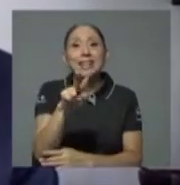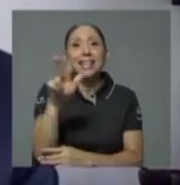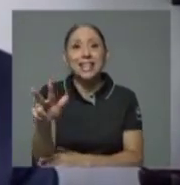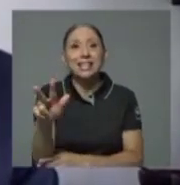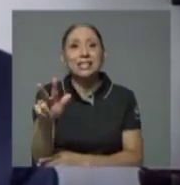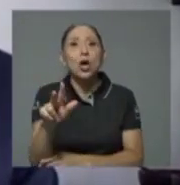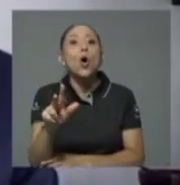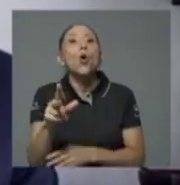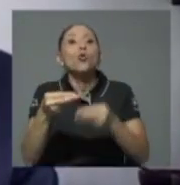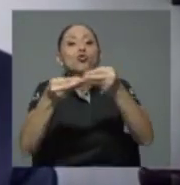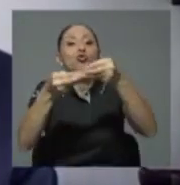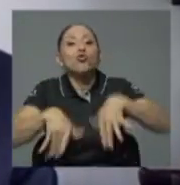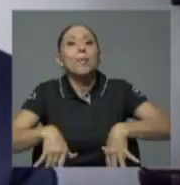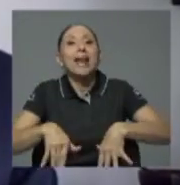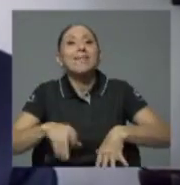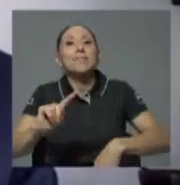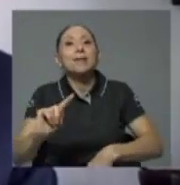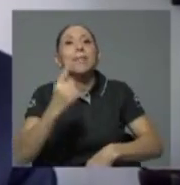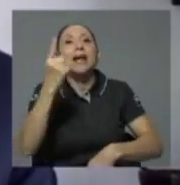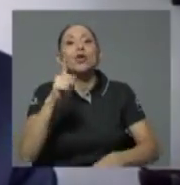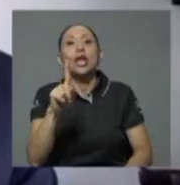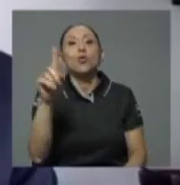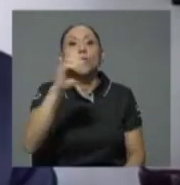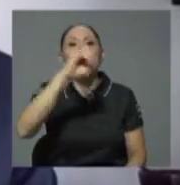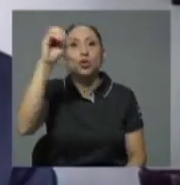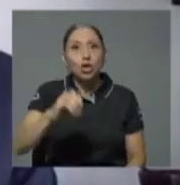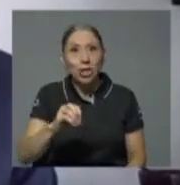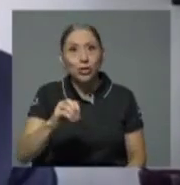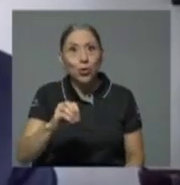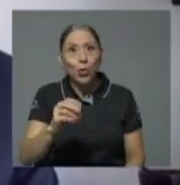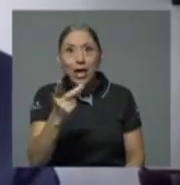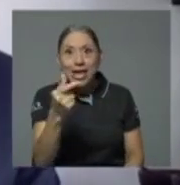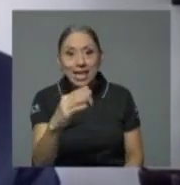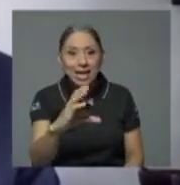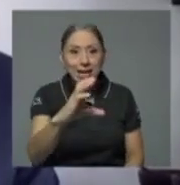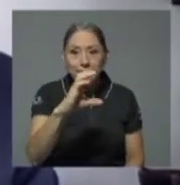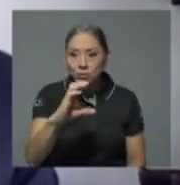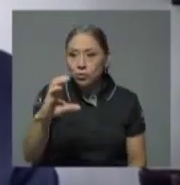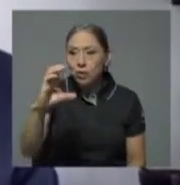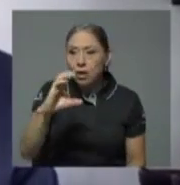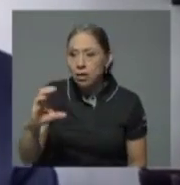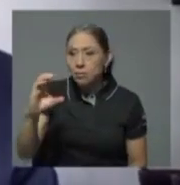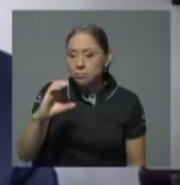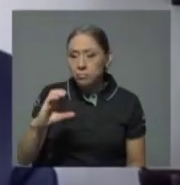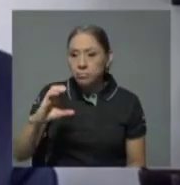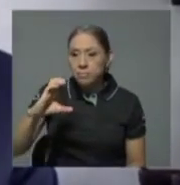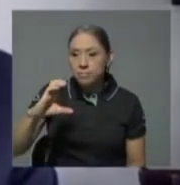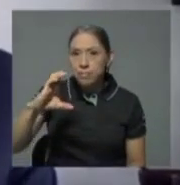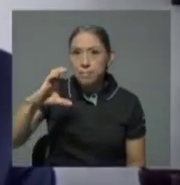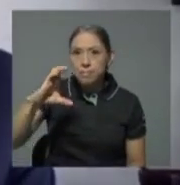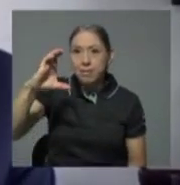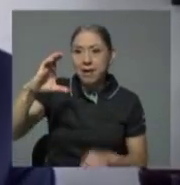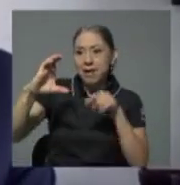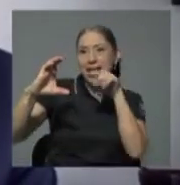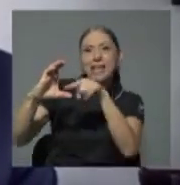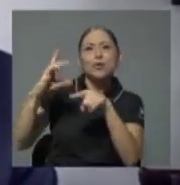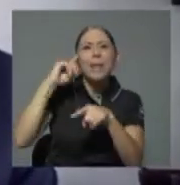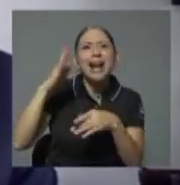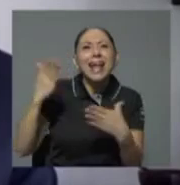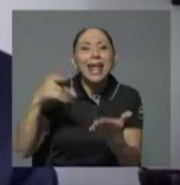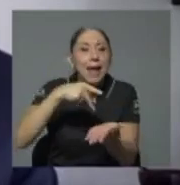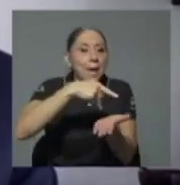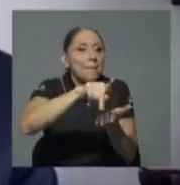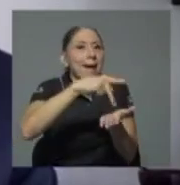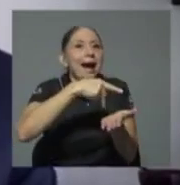1%, que nos empiece a dar un exceso de ingresos para dedicarlo a atender intereses y